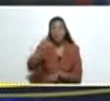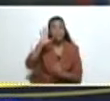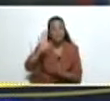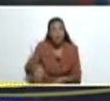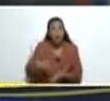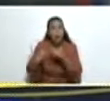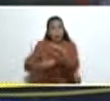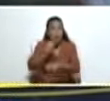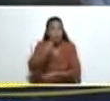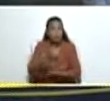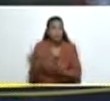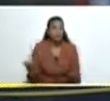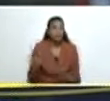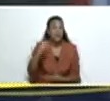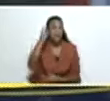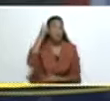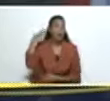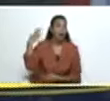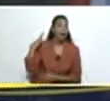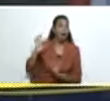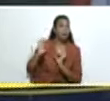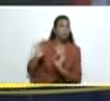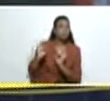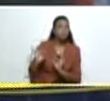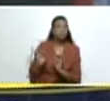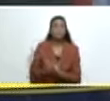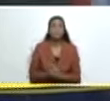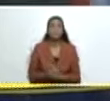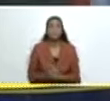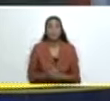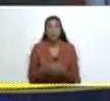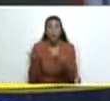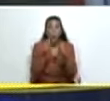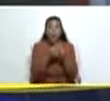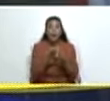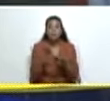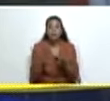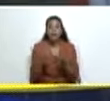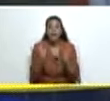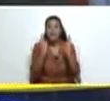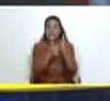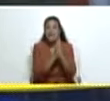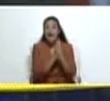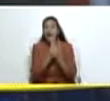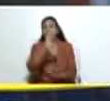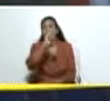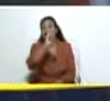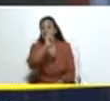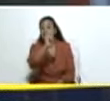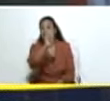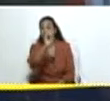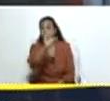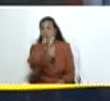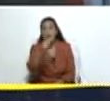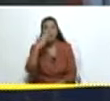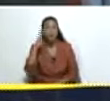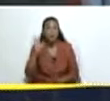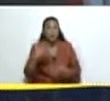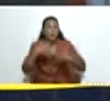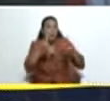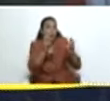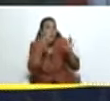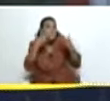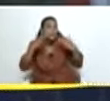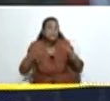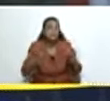lo hicimos hace unos días, que estuvimos en San Cristóbal ante una nueva amenaza que